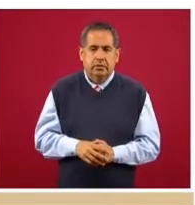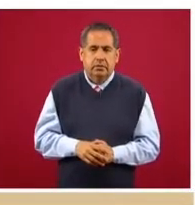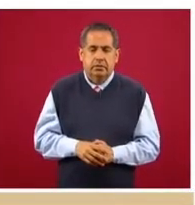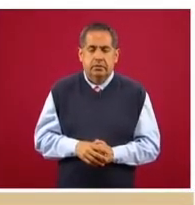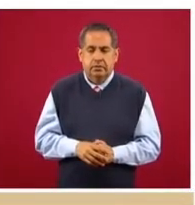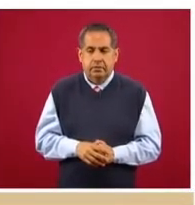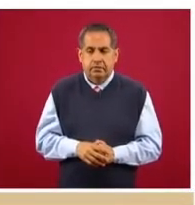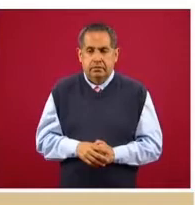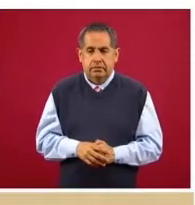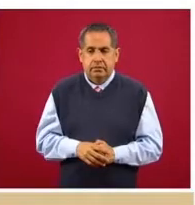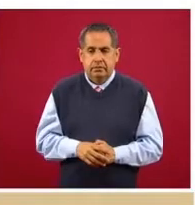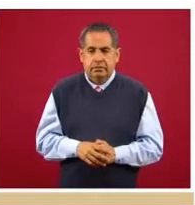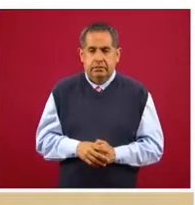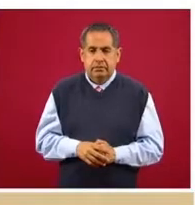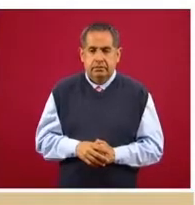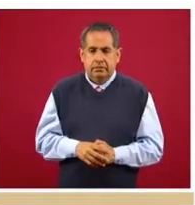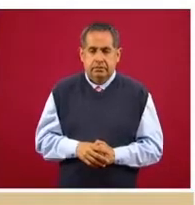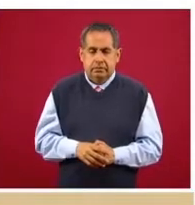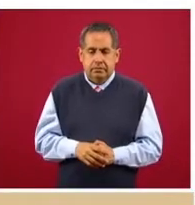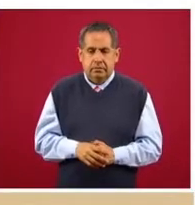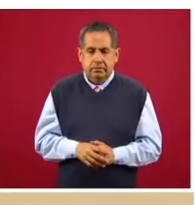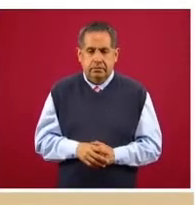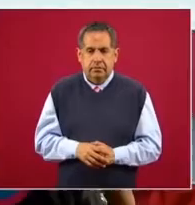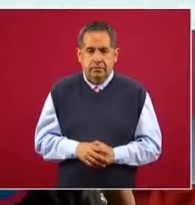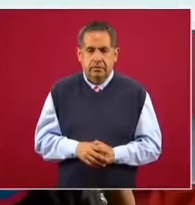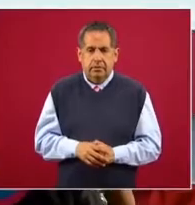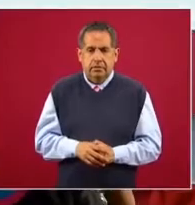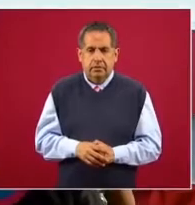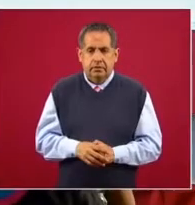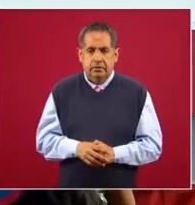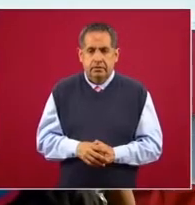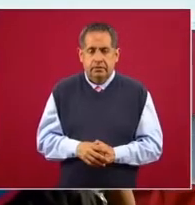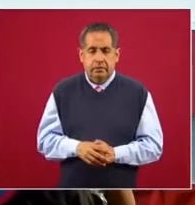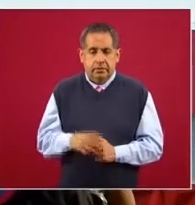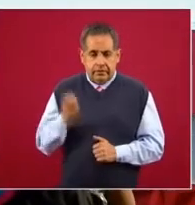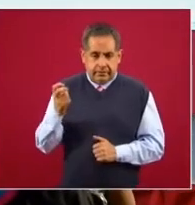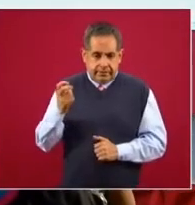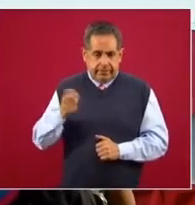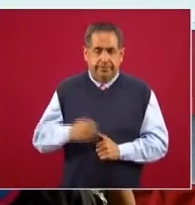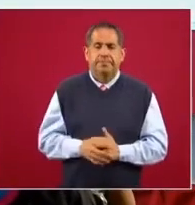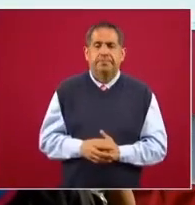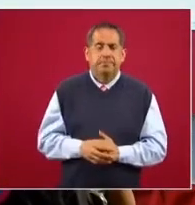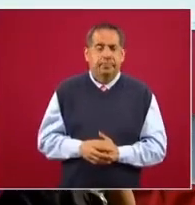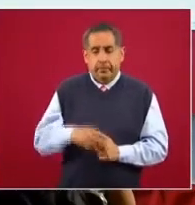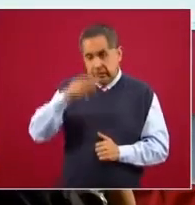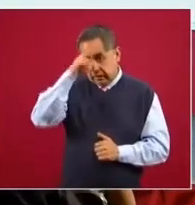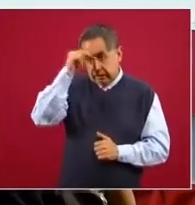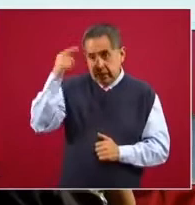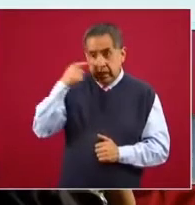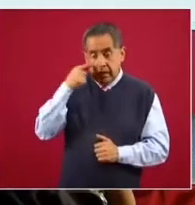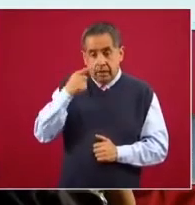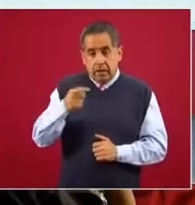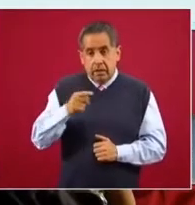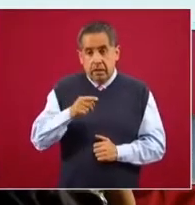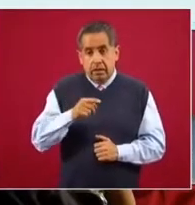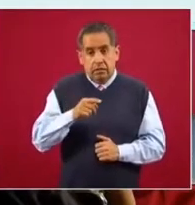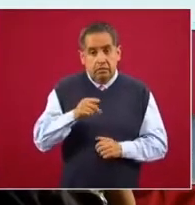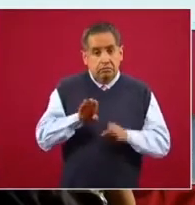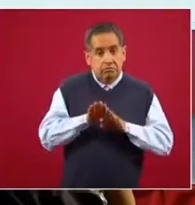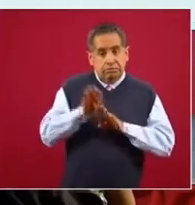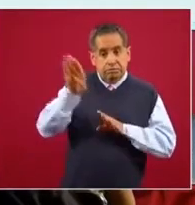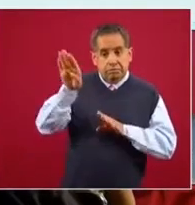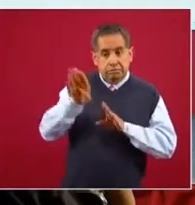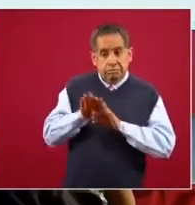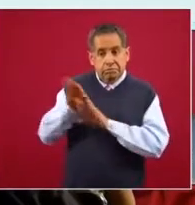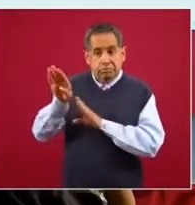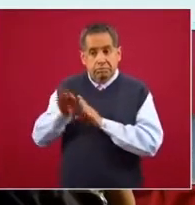estimados. La siguiente diapositiva, aquí la tenemos. Veamos cómo esta diagonal, aunque